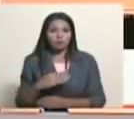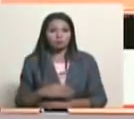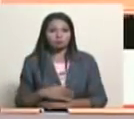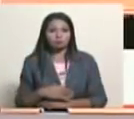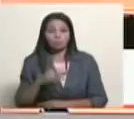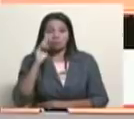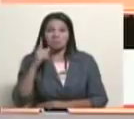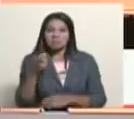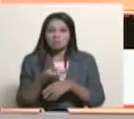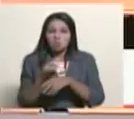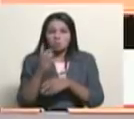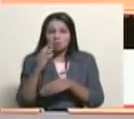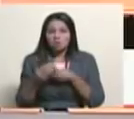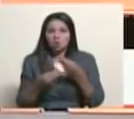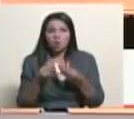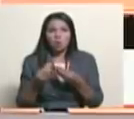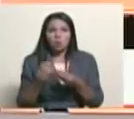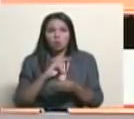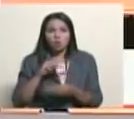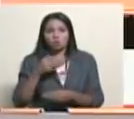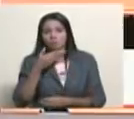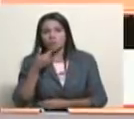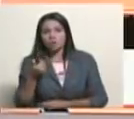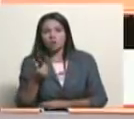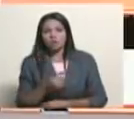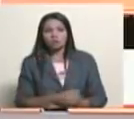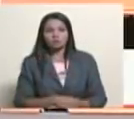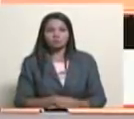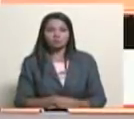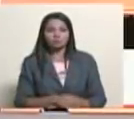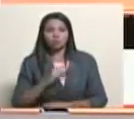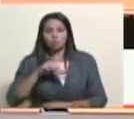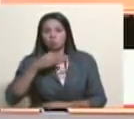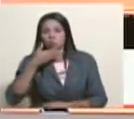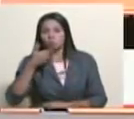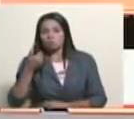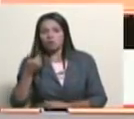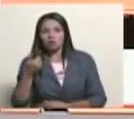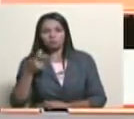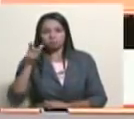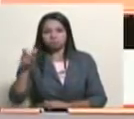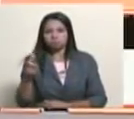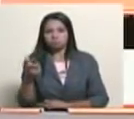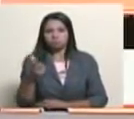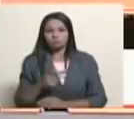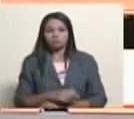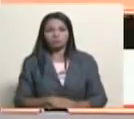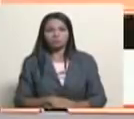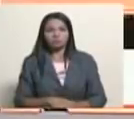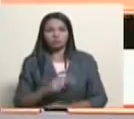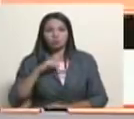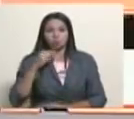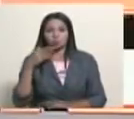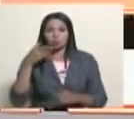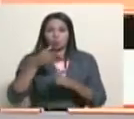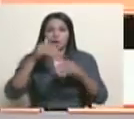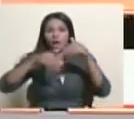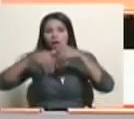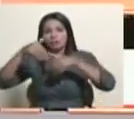gobierno. Tenemos que ser los mejores. Tenemos que ser los mejores. Y cuando venga